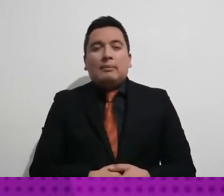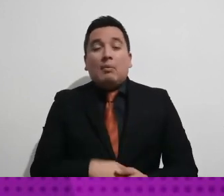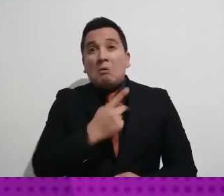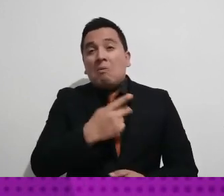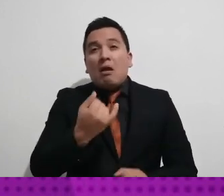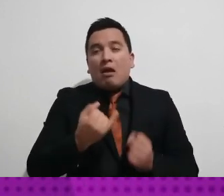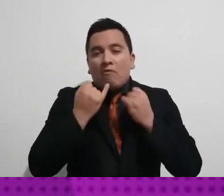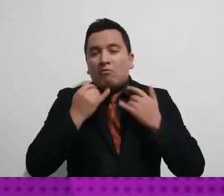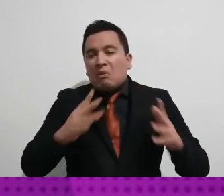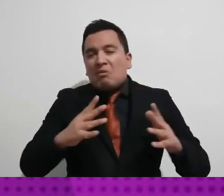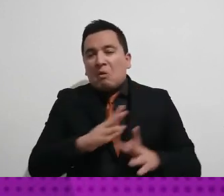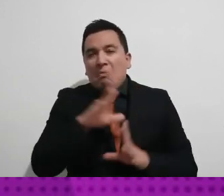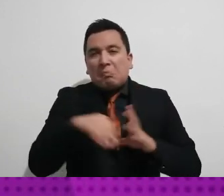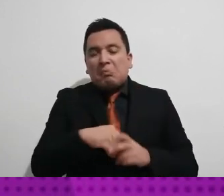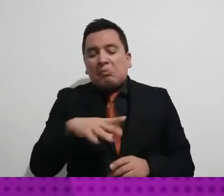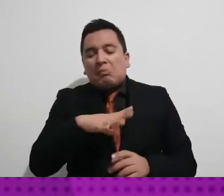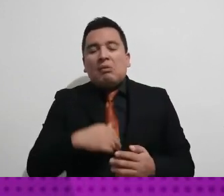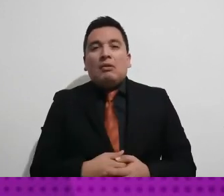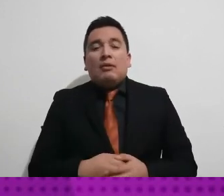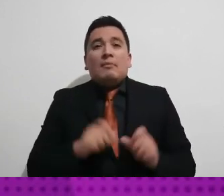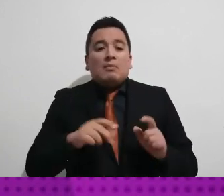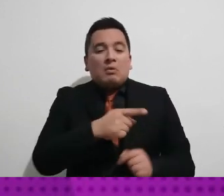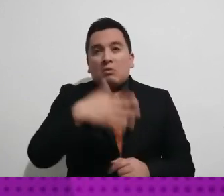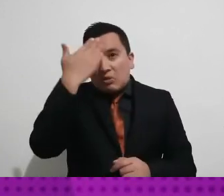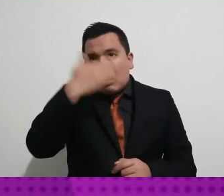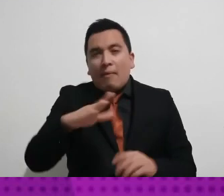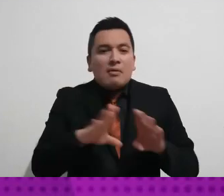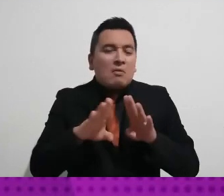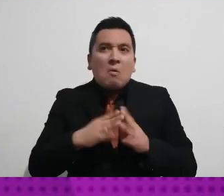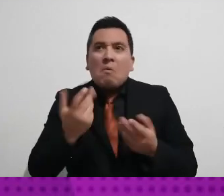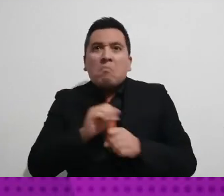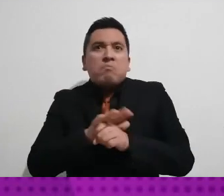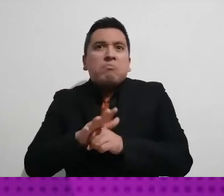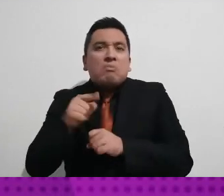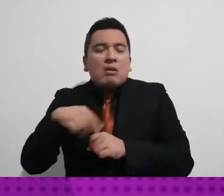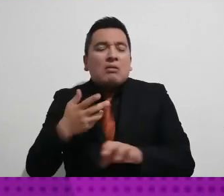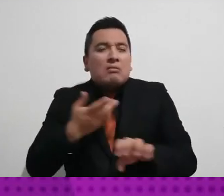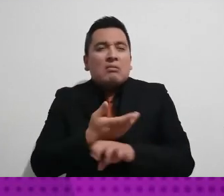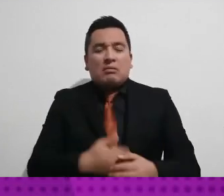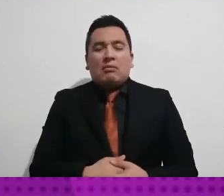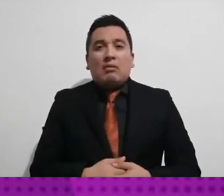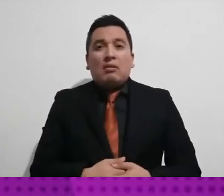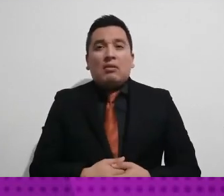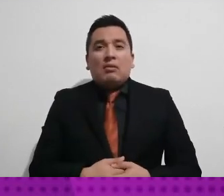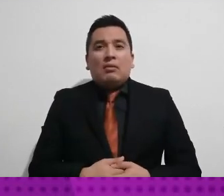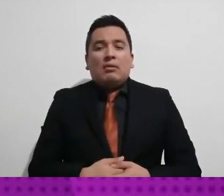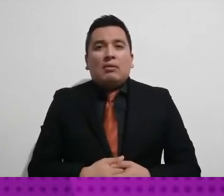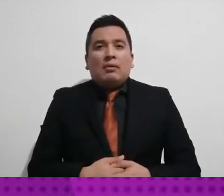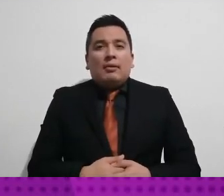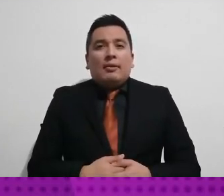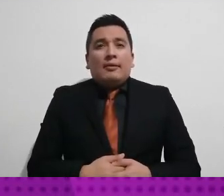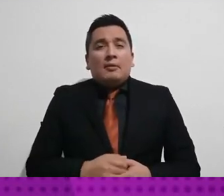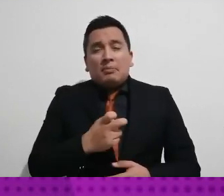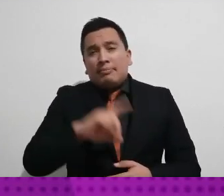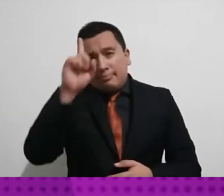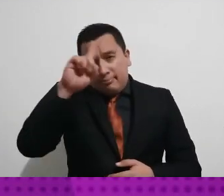quienes tenían la información de primera mano, quienes sabían cómo se estaba moviendo la pandemia en nuestro estado. Y ellos